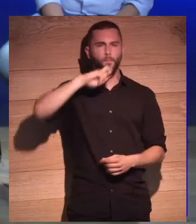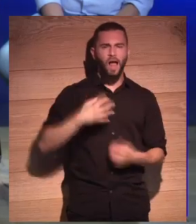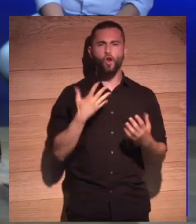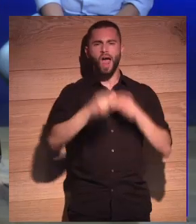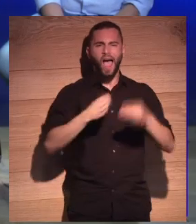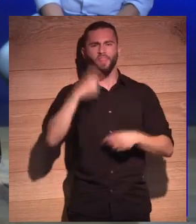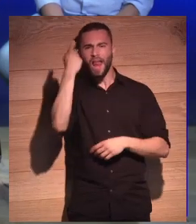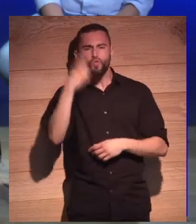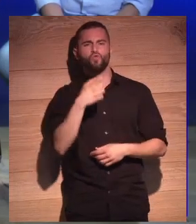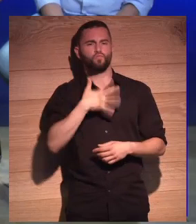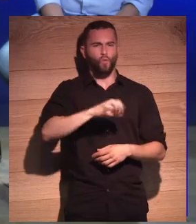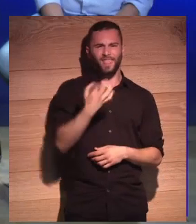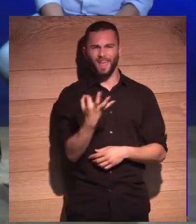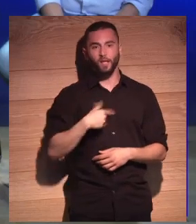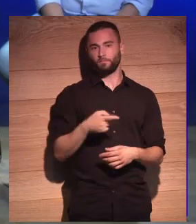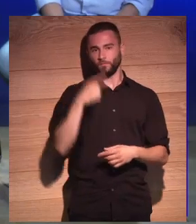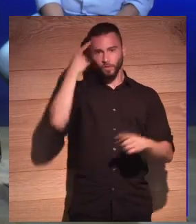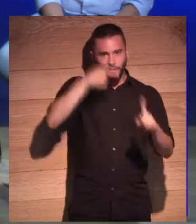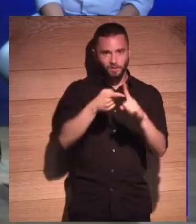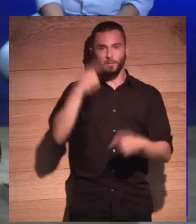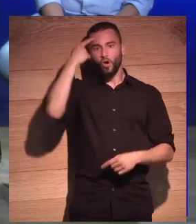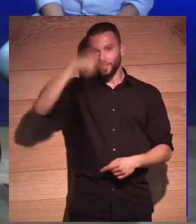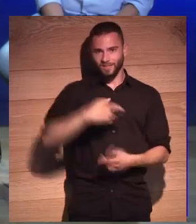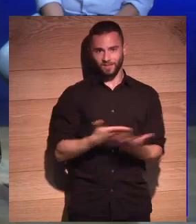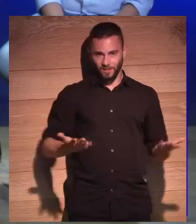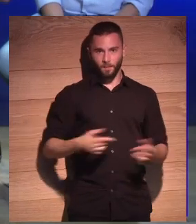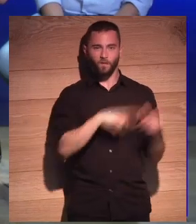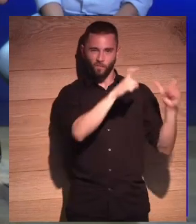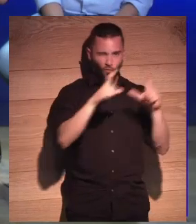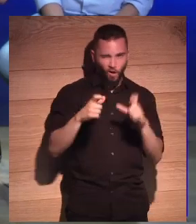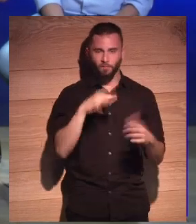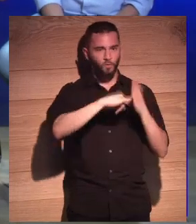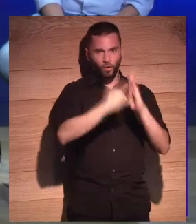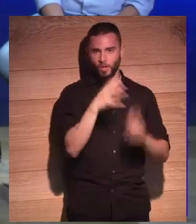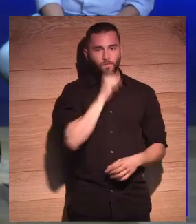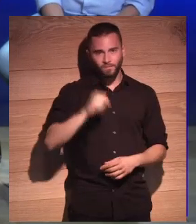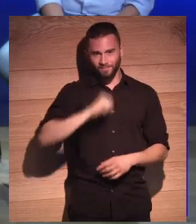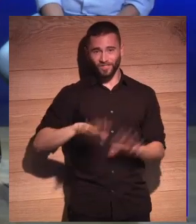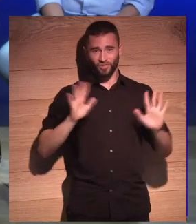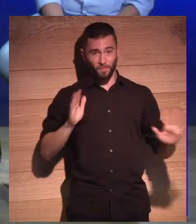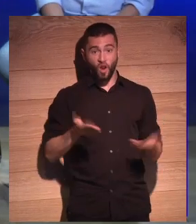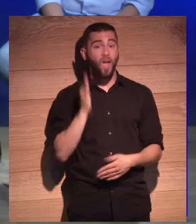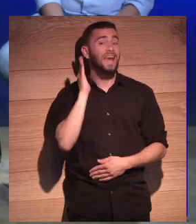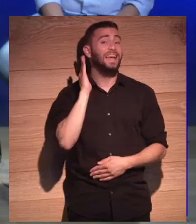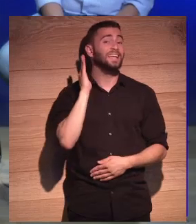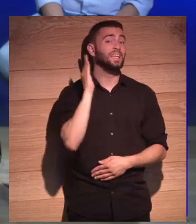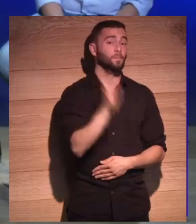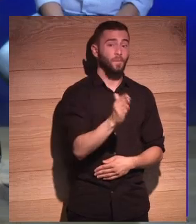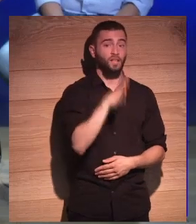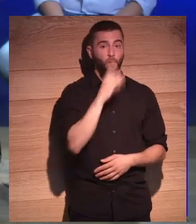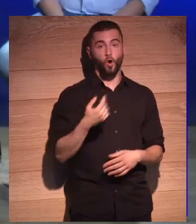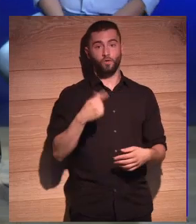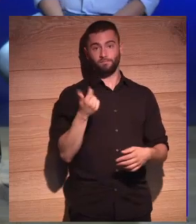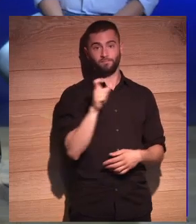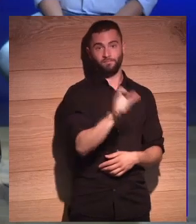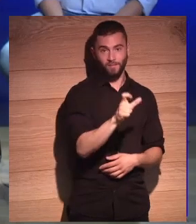los alumnos, ¿vale? Entonces, contentos, muchas fotos, fue espectacular el proyecto, pero claro, el impacto que tiene, la relación